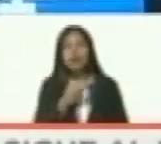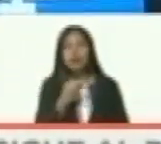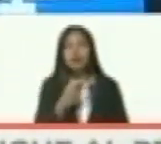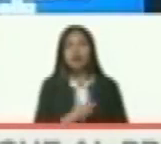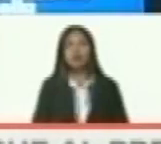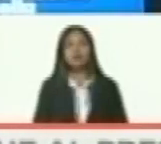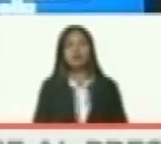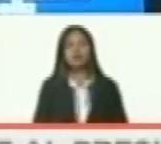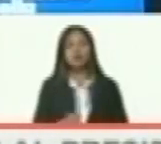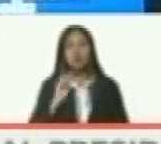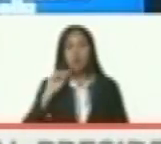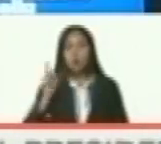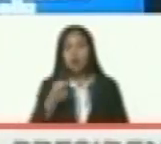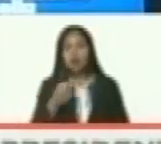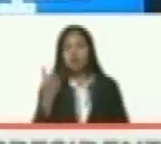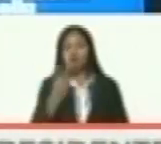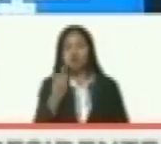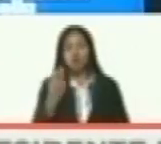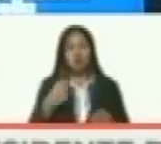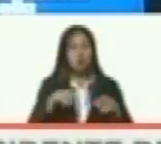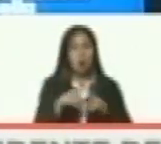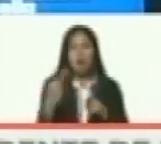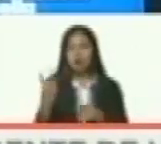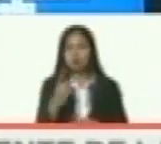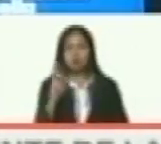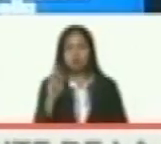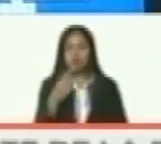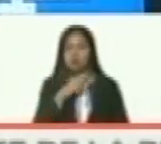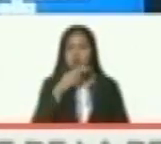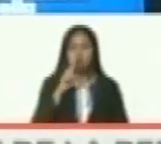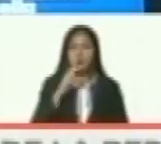Guá. Guá, Guá. Guaira, Guarena.